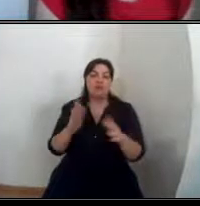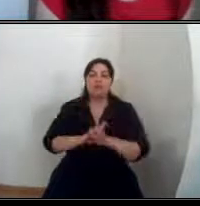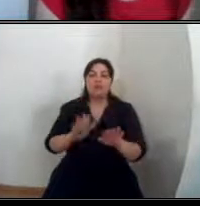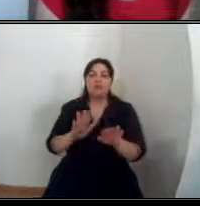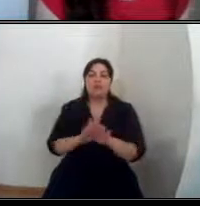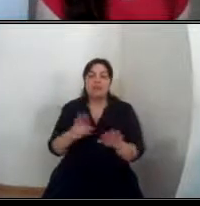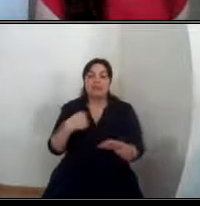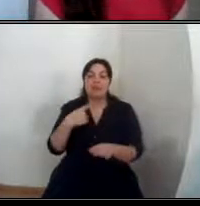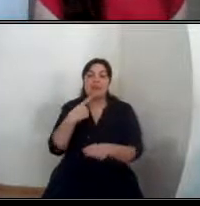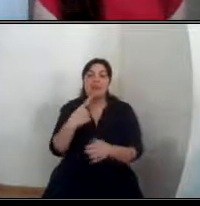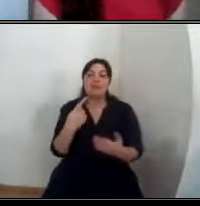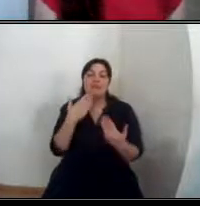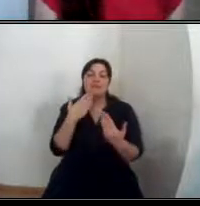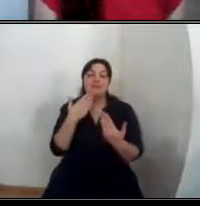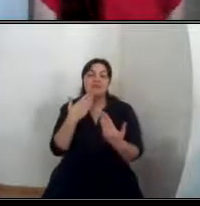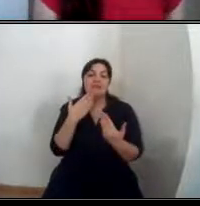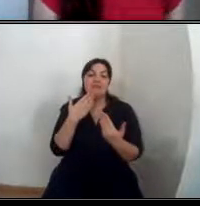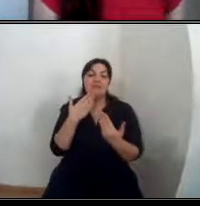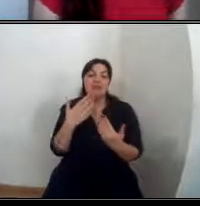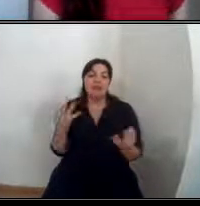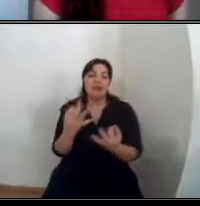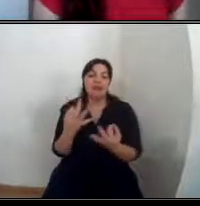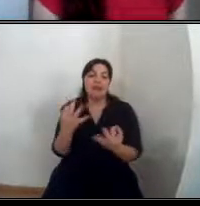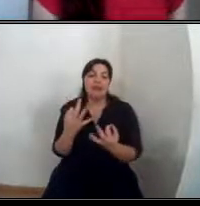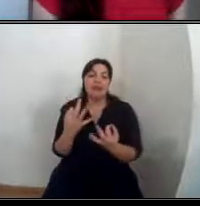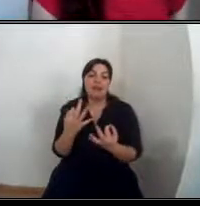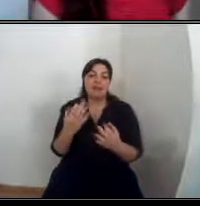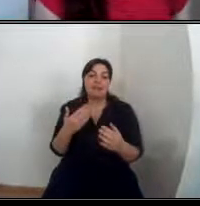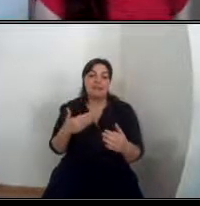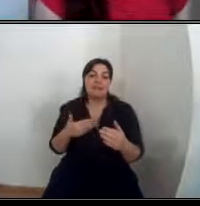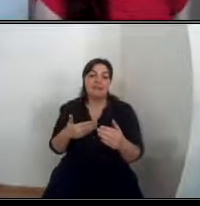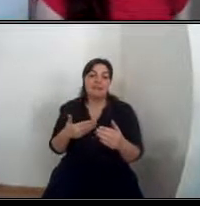dicho, agradecerles y emplazarles aquí a todos nuestros